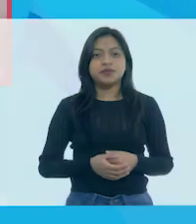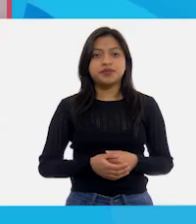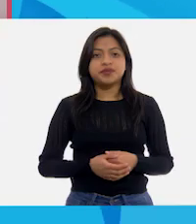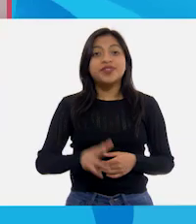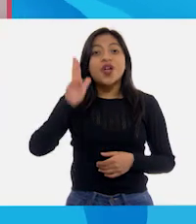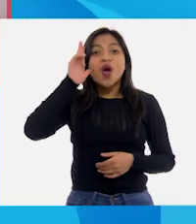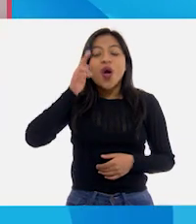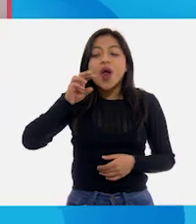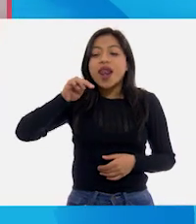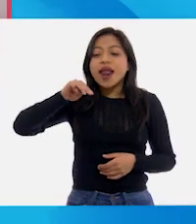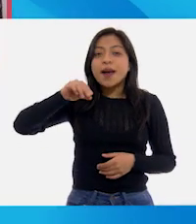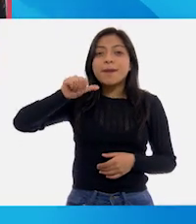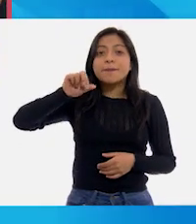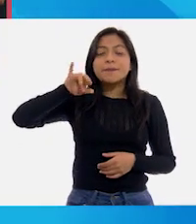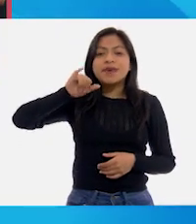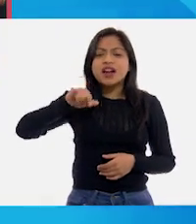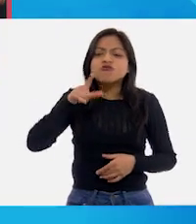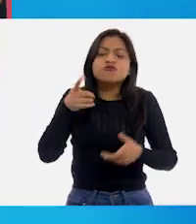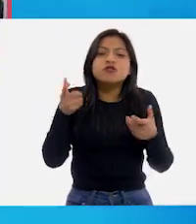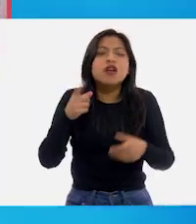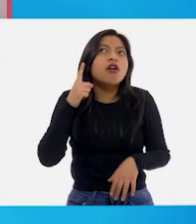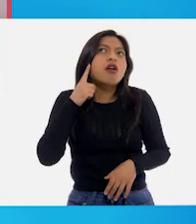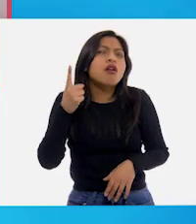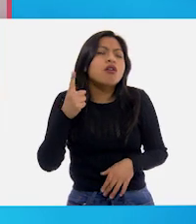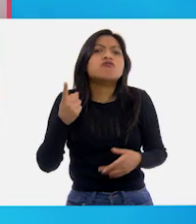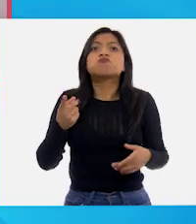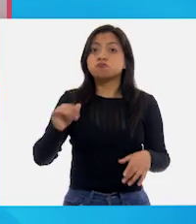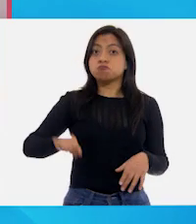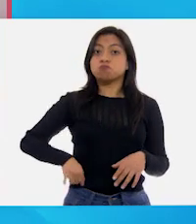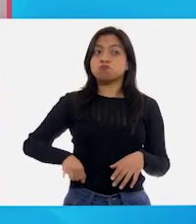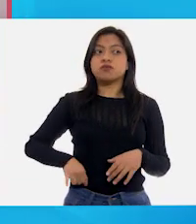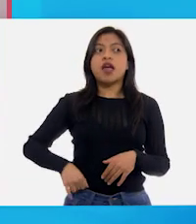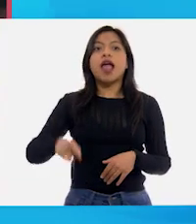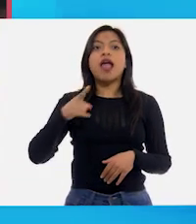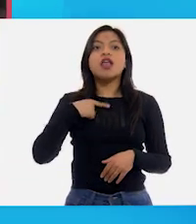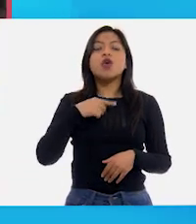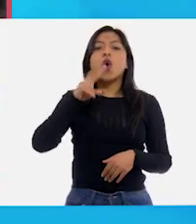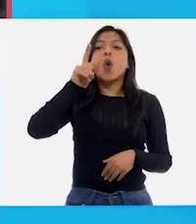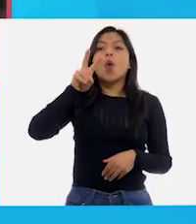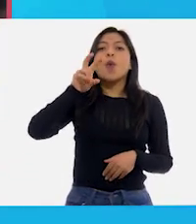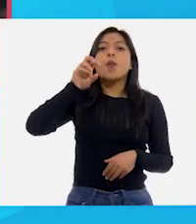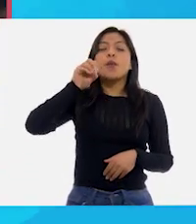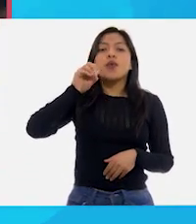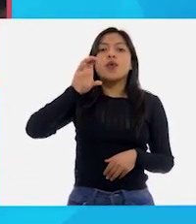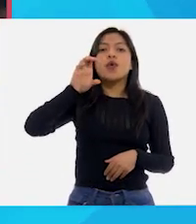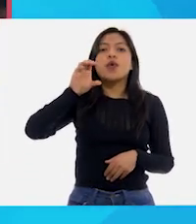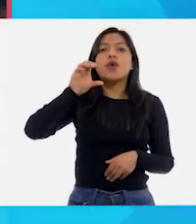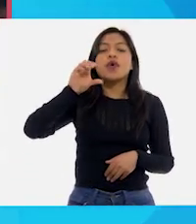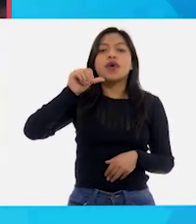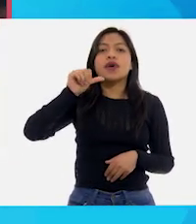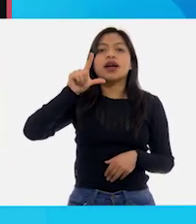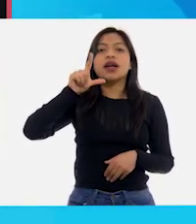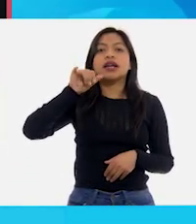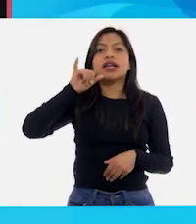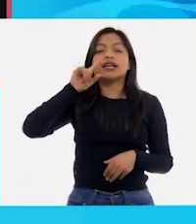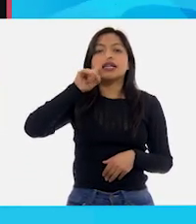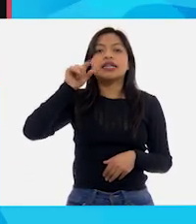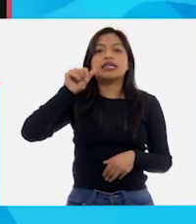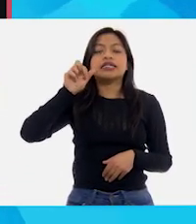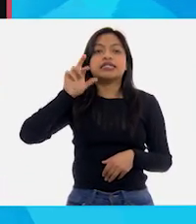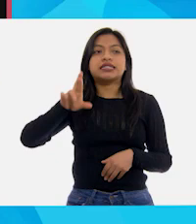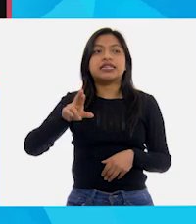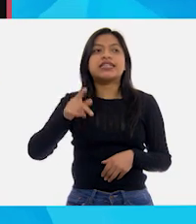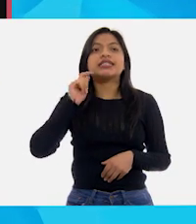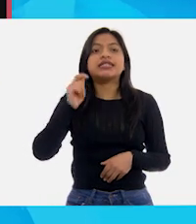Hola, Mari, ¿qué estás haciendo? Se oye muy interesante. Hola, Enrique, estoy vocalizando. ¿Vocalizando? ¿Qué es eso? O sea,